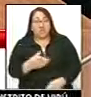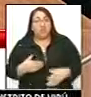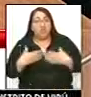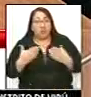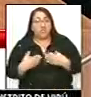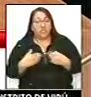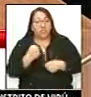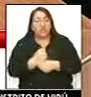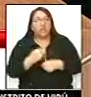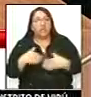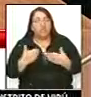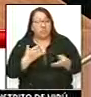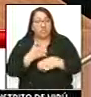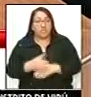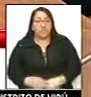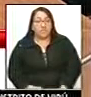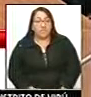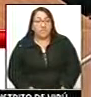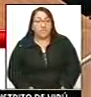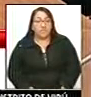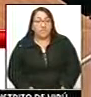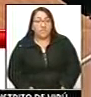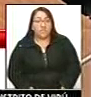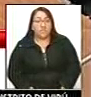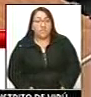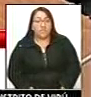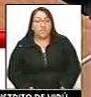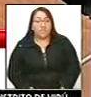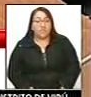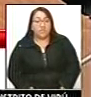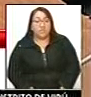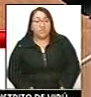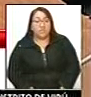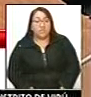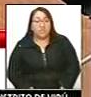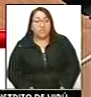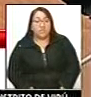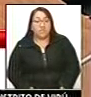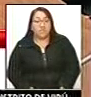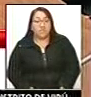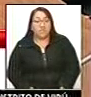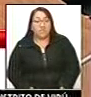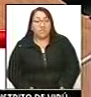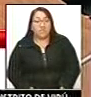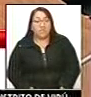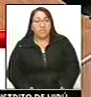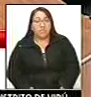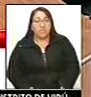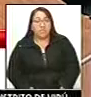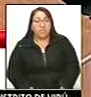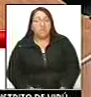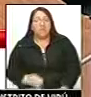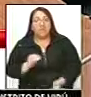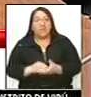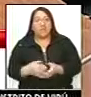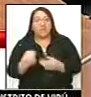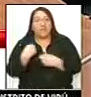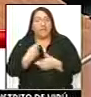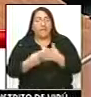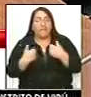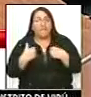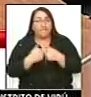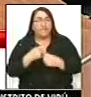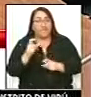Y las acciones que pueden interponer. Y por parte de los proveedores, justamente educar en las obligaciones y deberes que tienen, ¿no? Para con